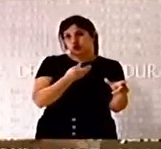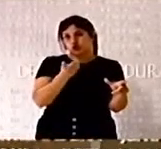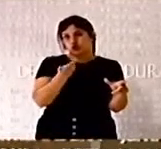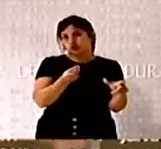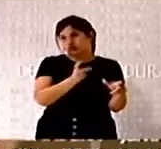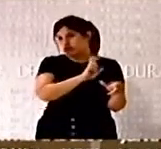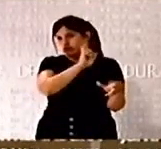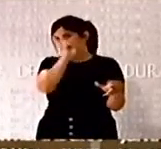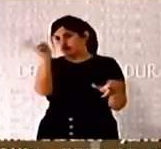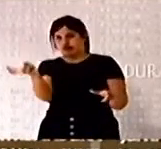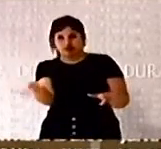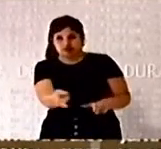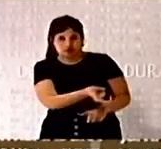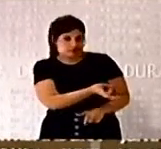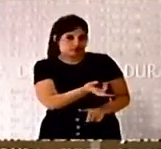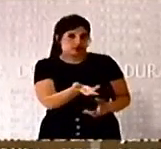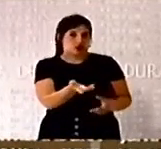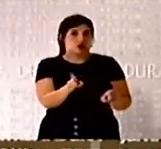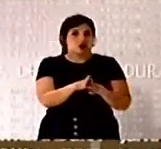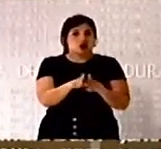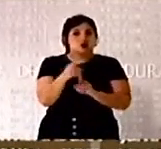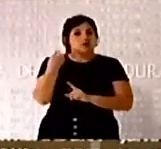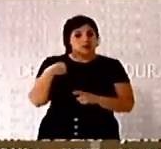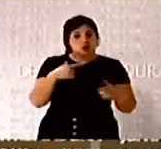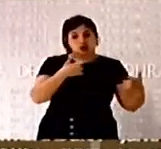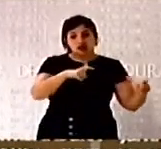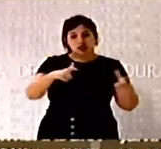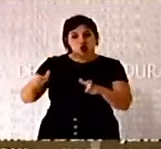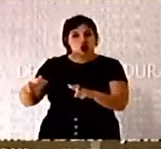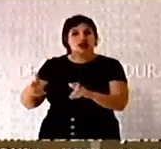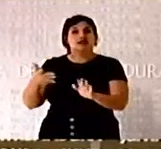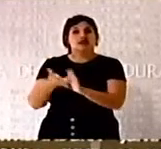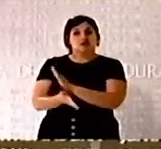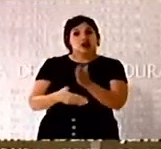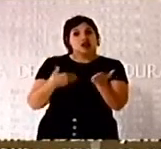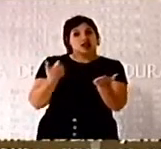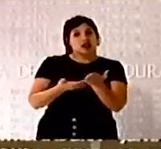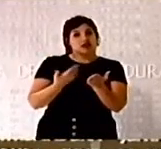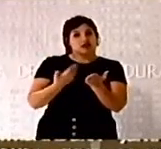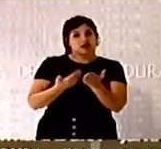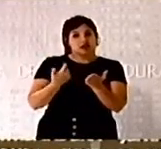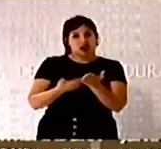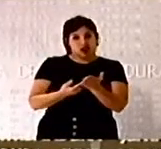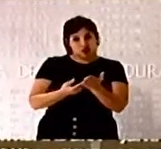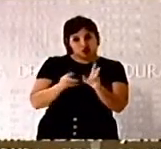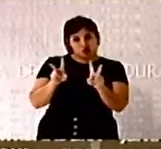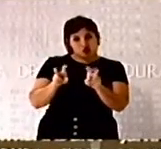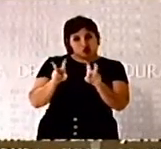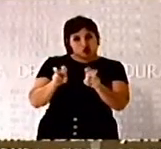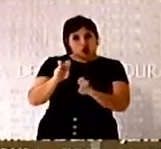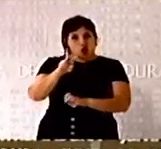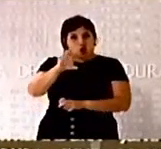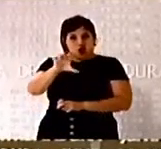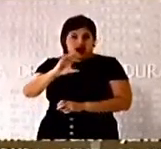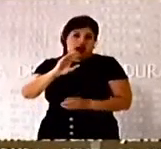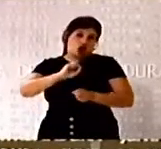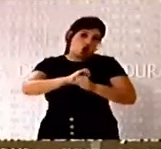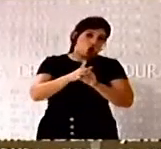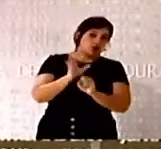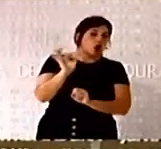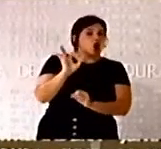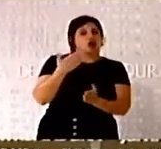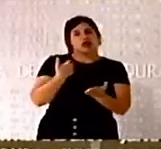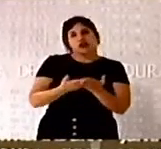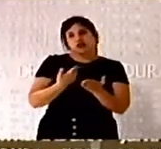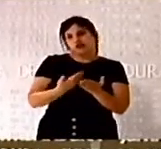otros sectores que sin duda ninguna van a ver en este certificado UE COVID o en este certificado verde